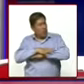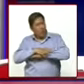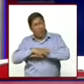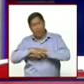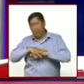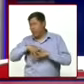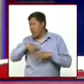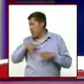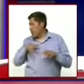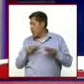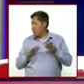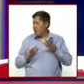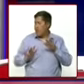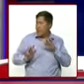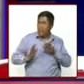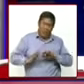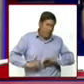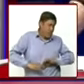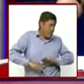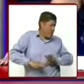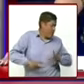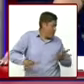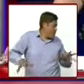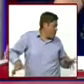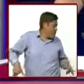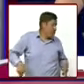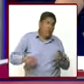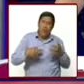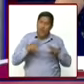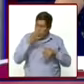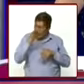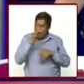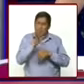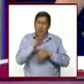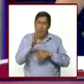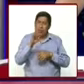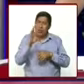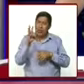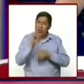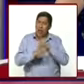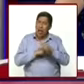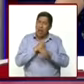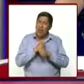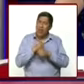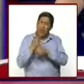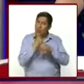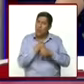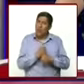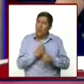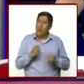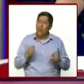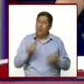hay varias cholitas pasillas. Estamos a pocos días de celebrar 476 años de fundación, Janet.